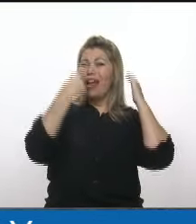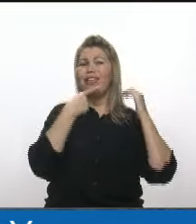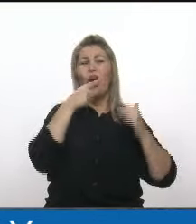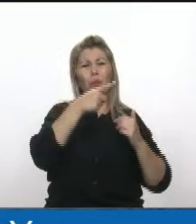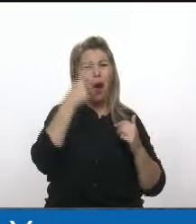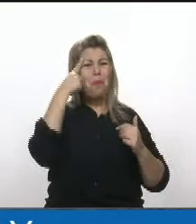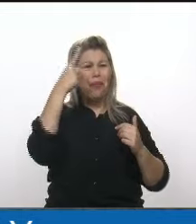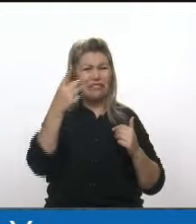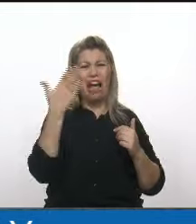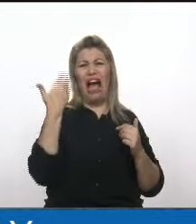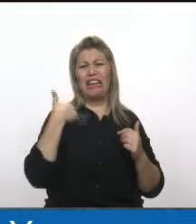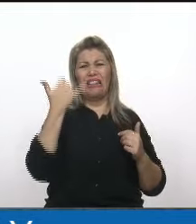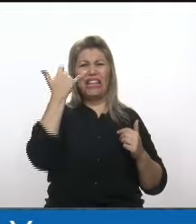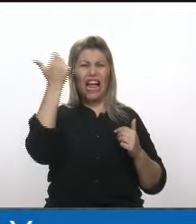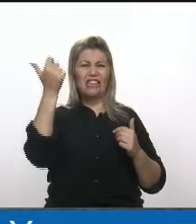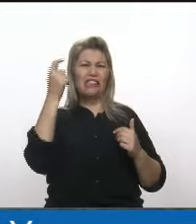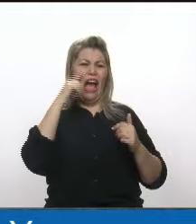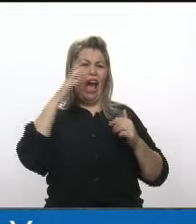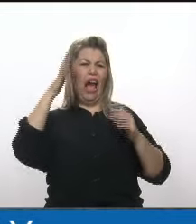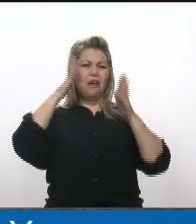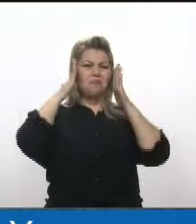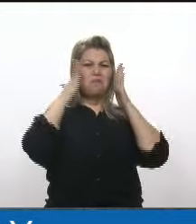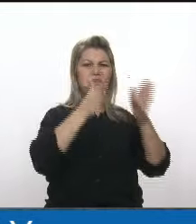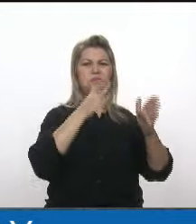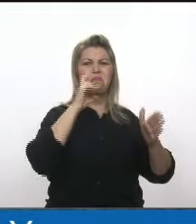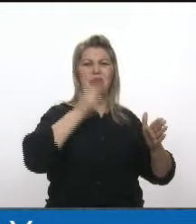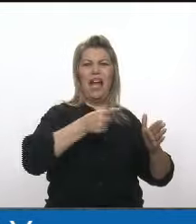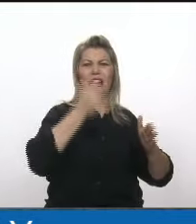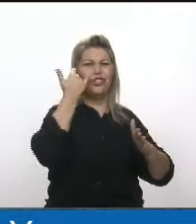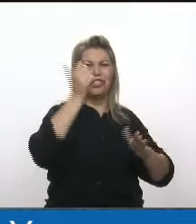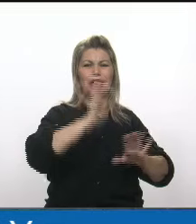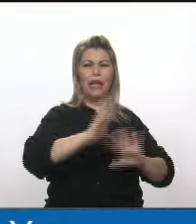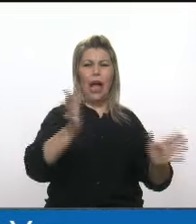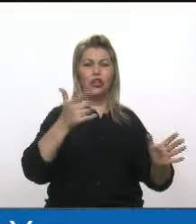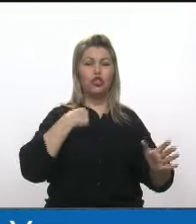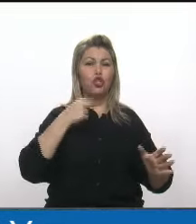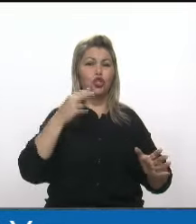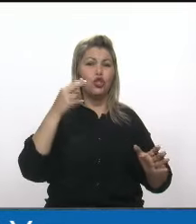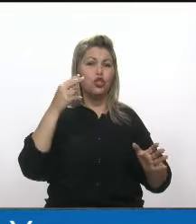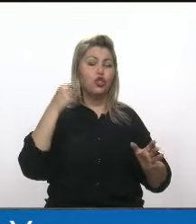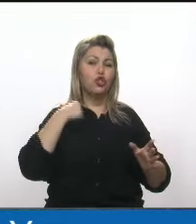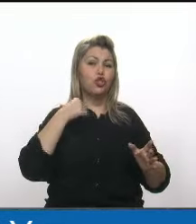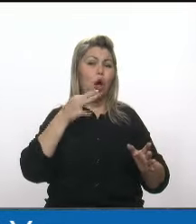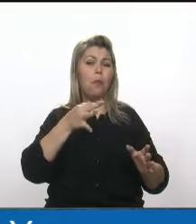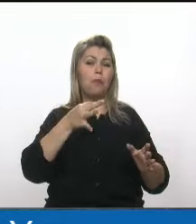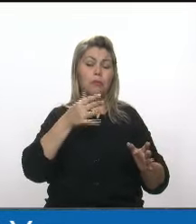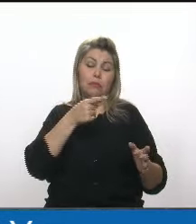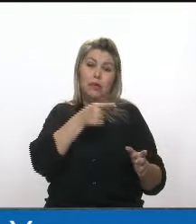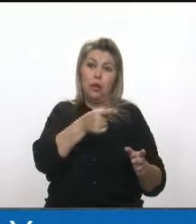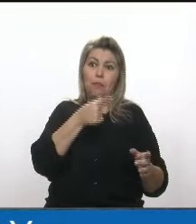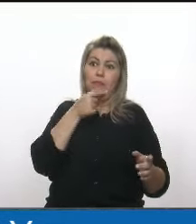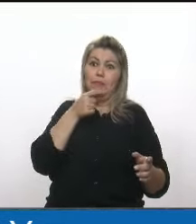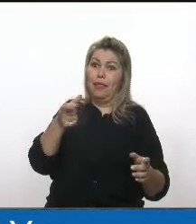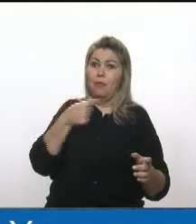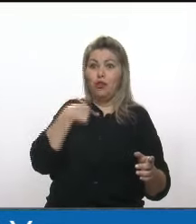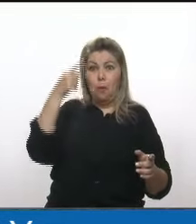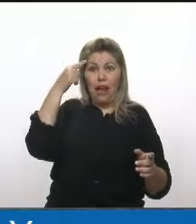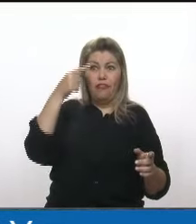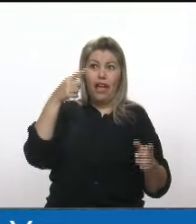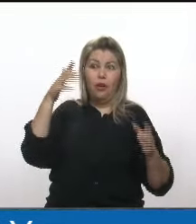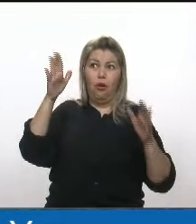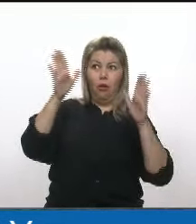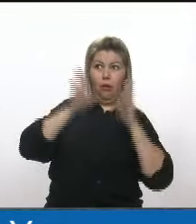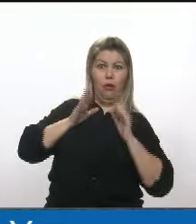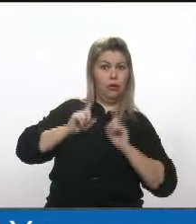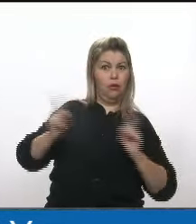que Argentina no está en el radar yo preferiría salir de ese radar contestó el periodista bueno dijo el presidente